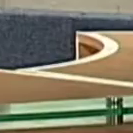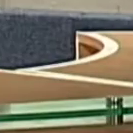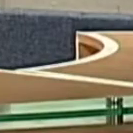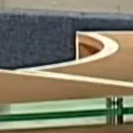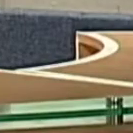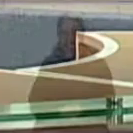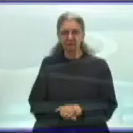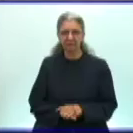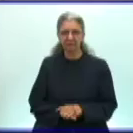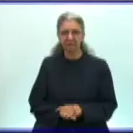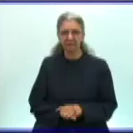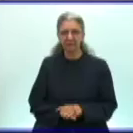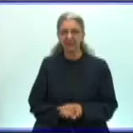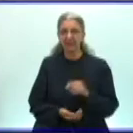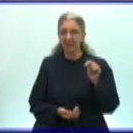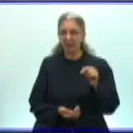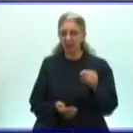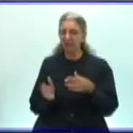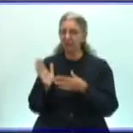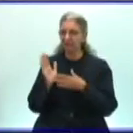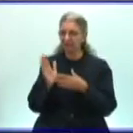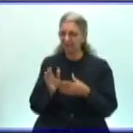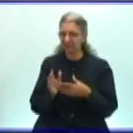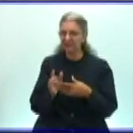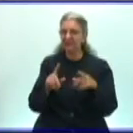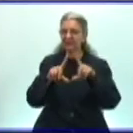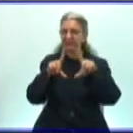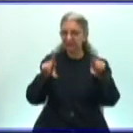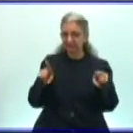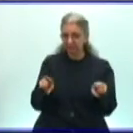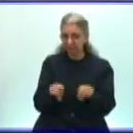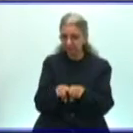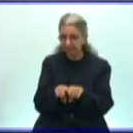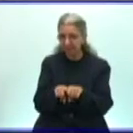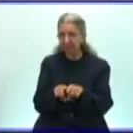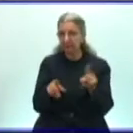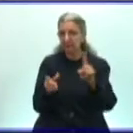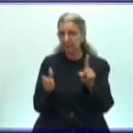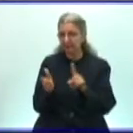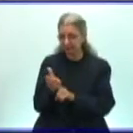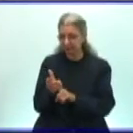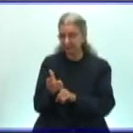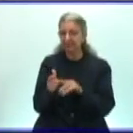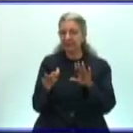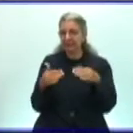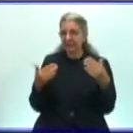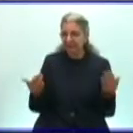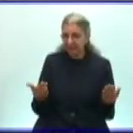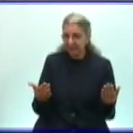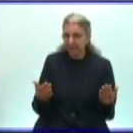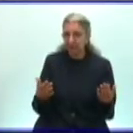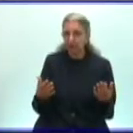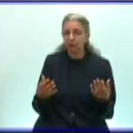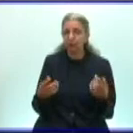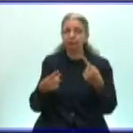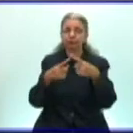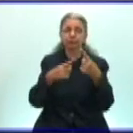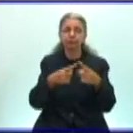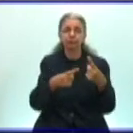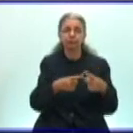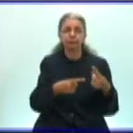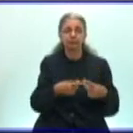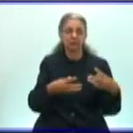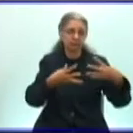Acá les estaremos mostrando un circuito eléctrico. Recuerden que el circuito eléctrico no es más que el conjunto de componentes eléctricos